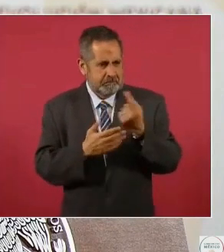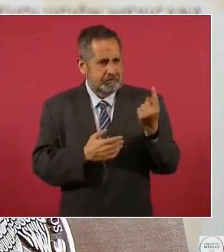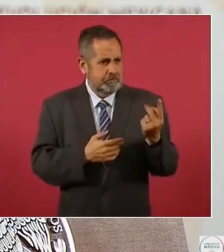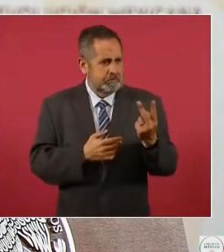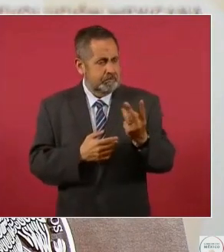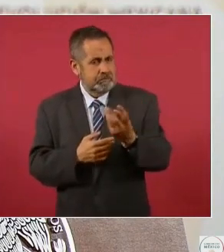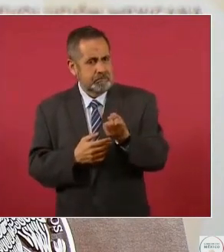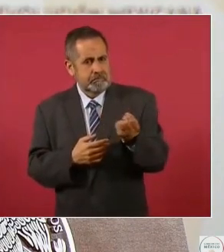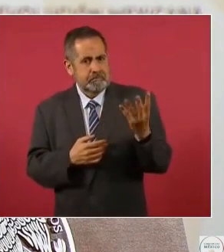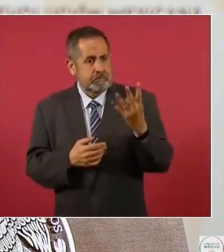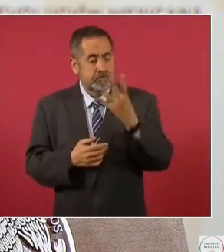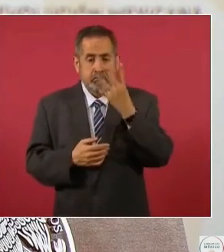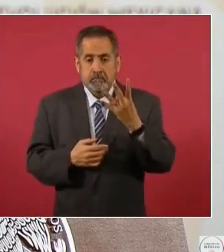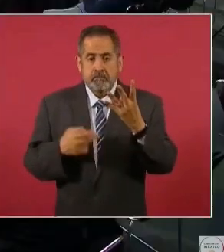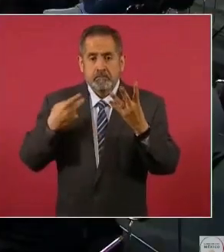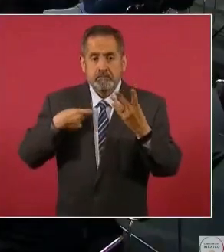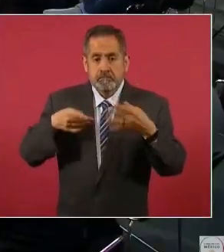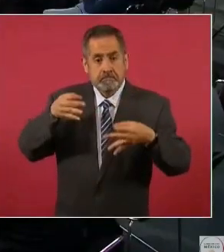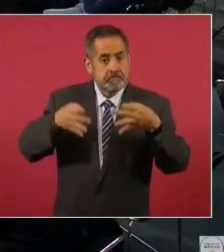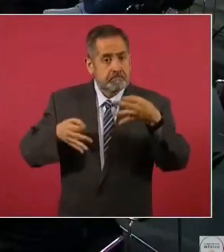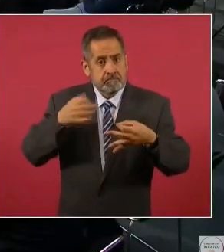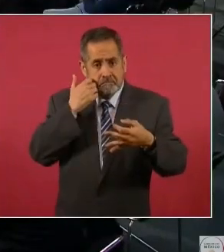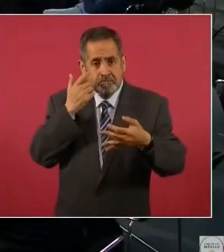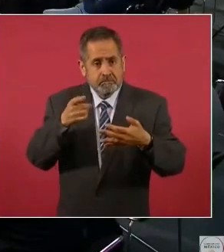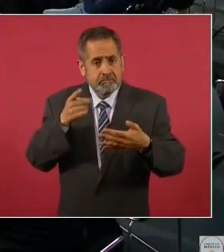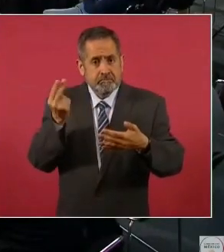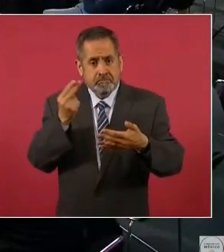son 4.